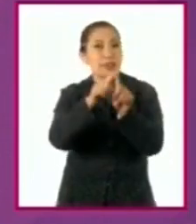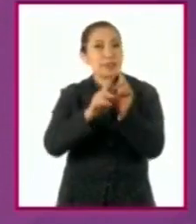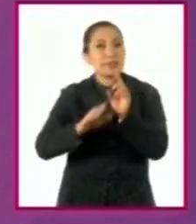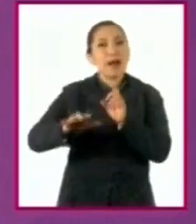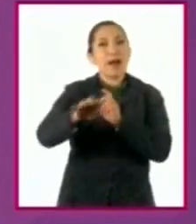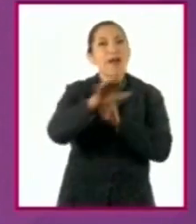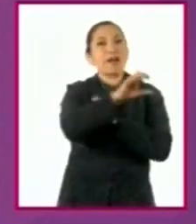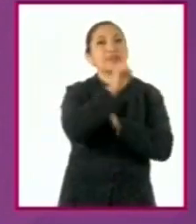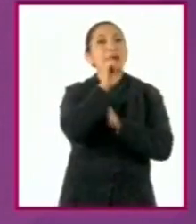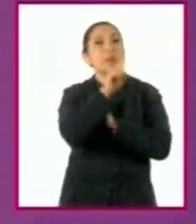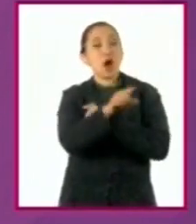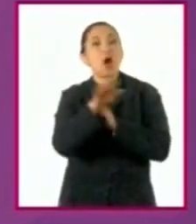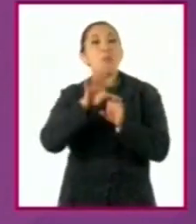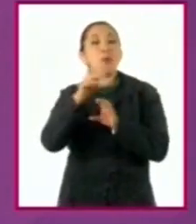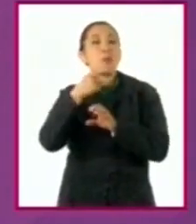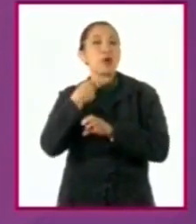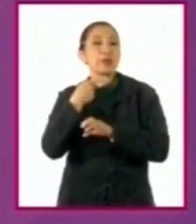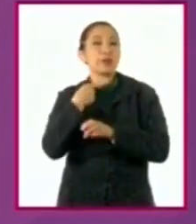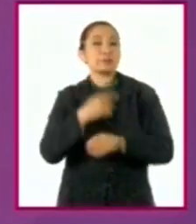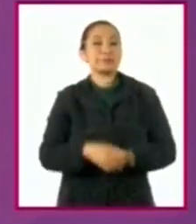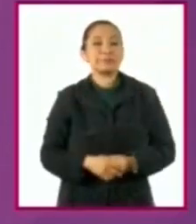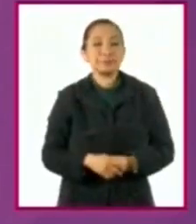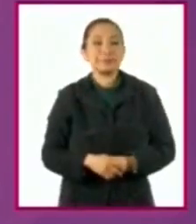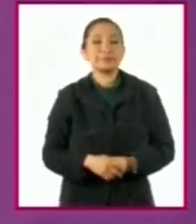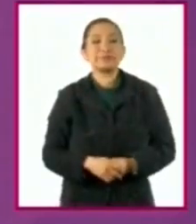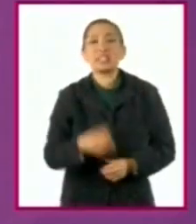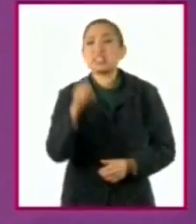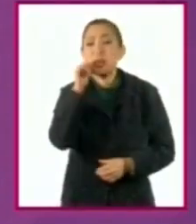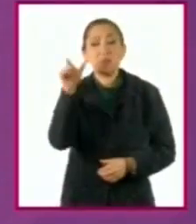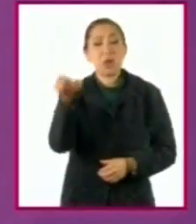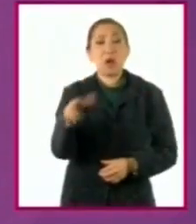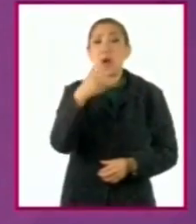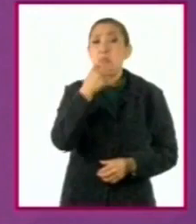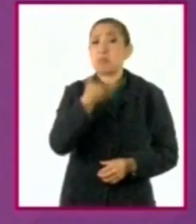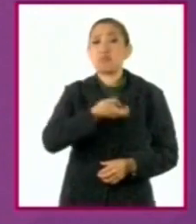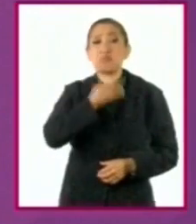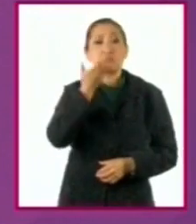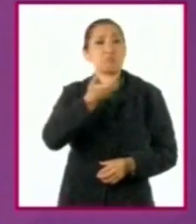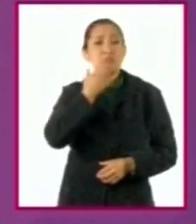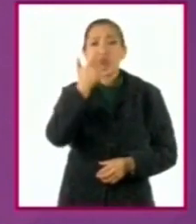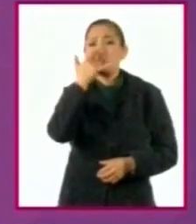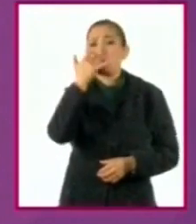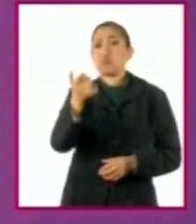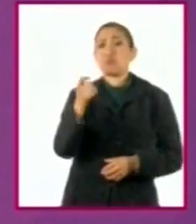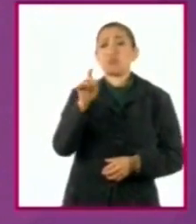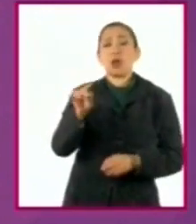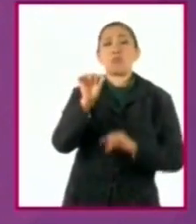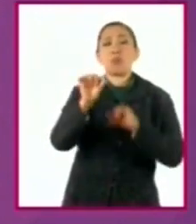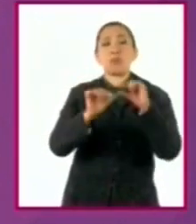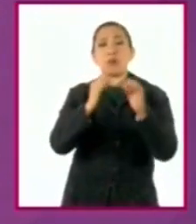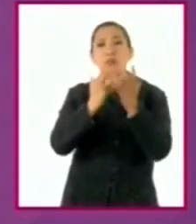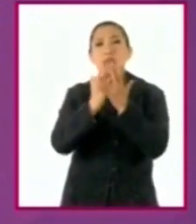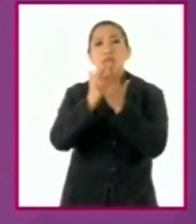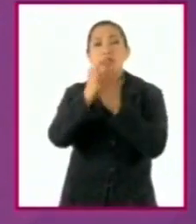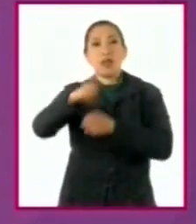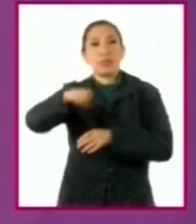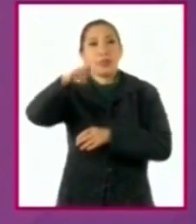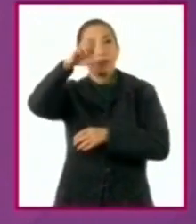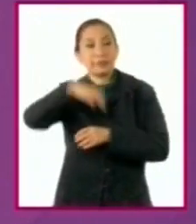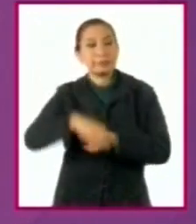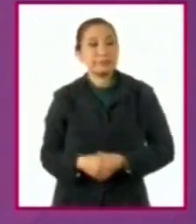áreas y también como político. Siempre fue un hombre de costumbres extrañas que se fueron acentuando